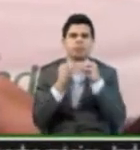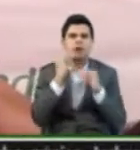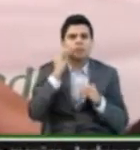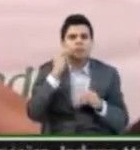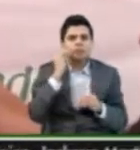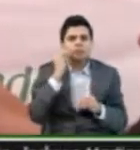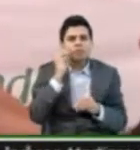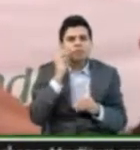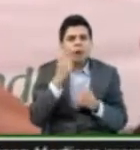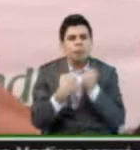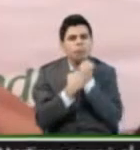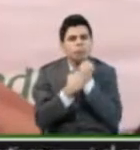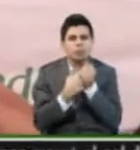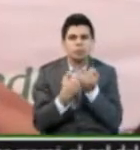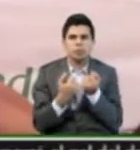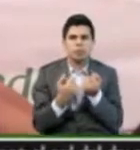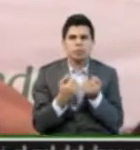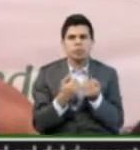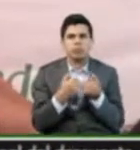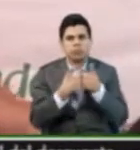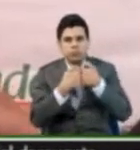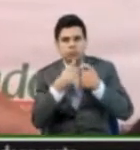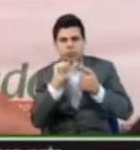abuelos, a mi novia, a